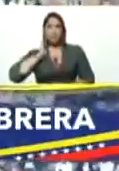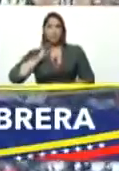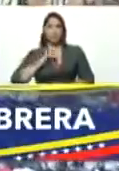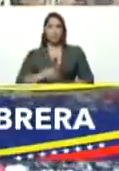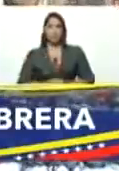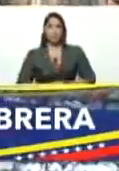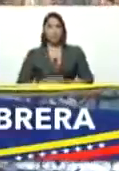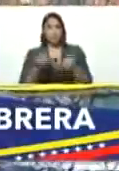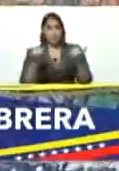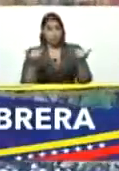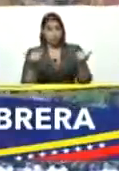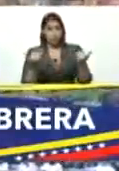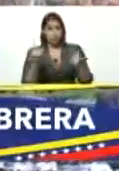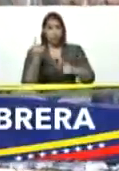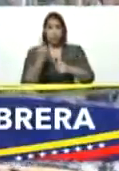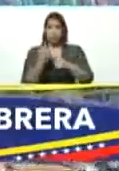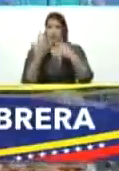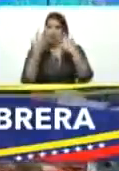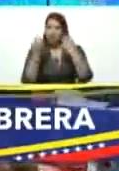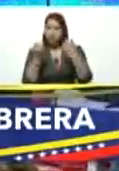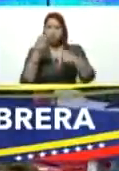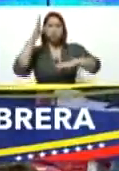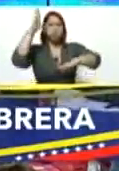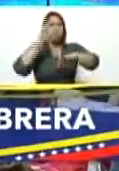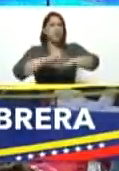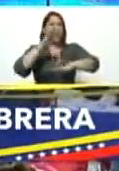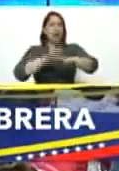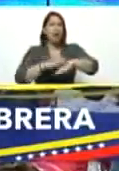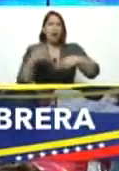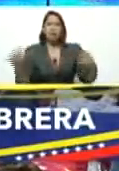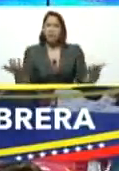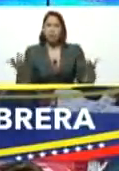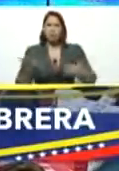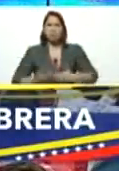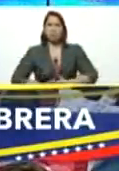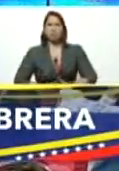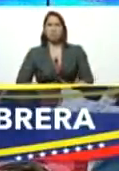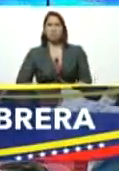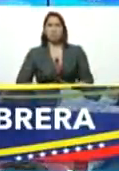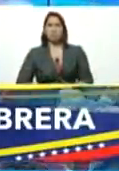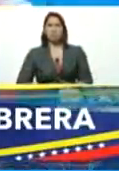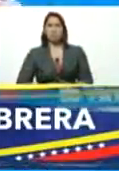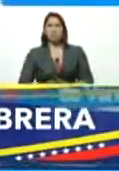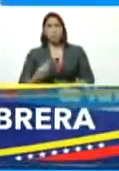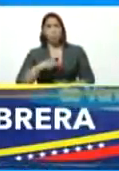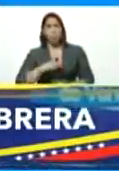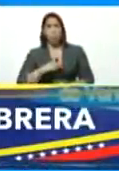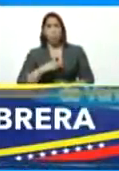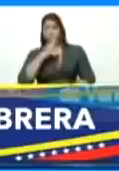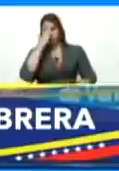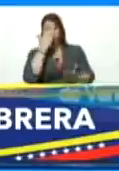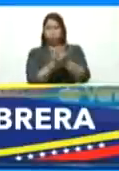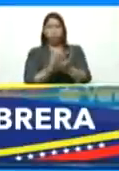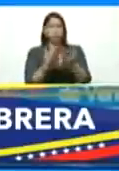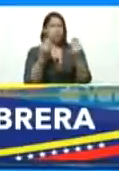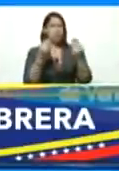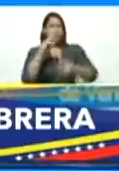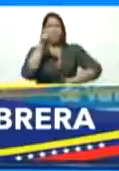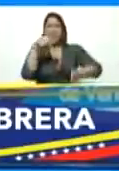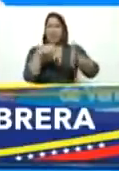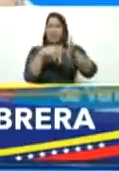ahora hay que entender qué ha pasado hemos enfrentado mil demonios